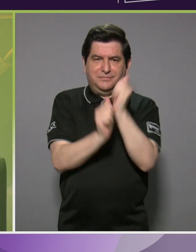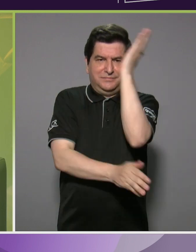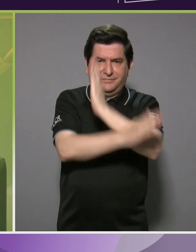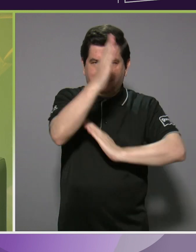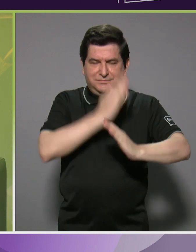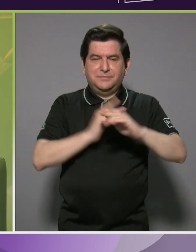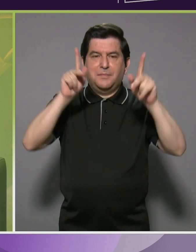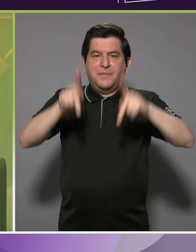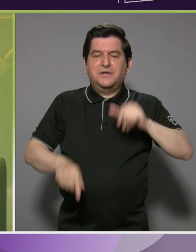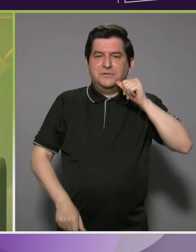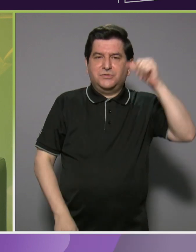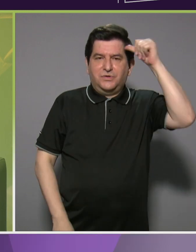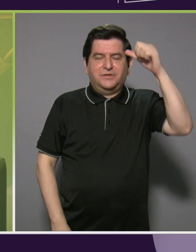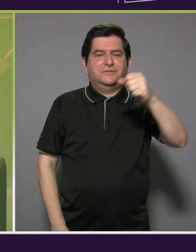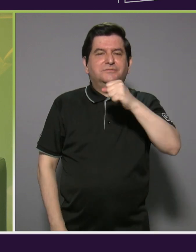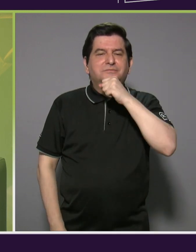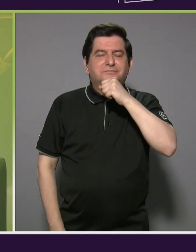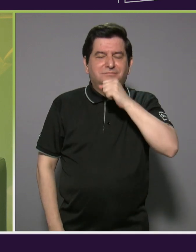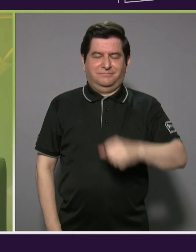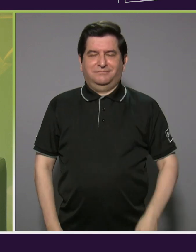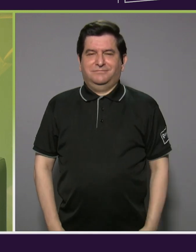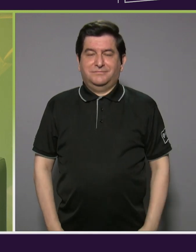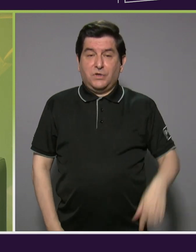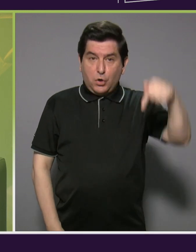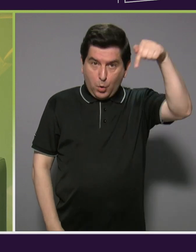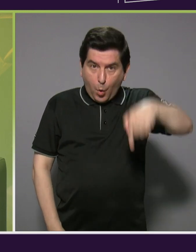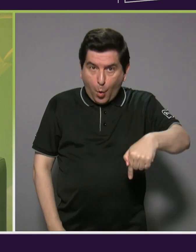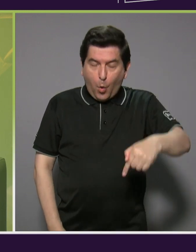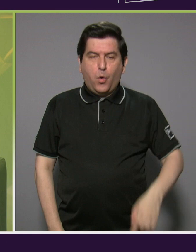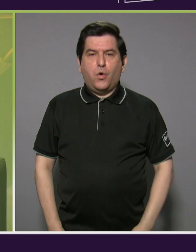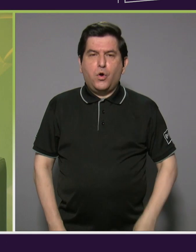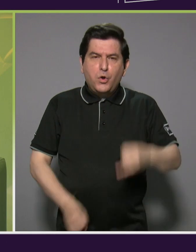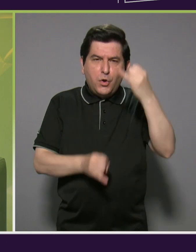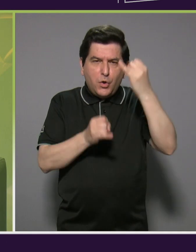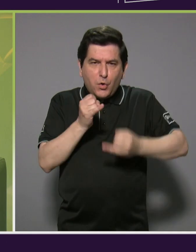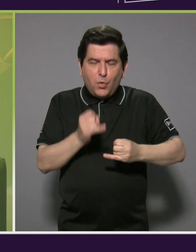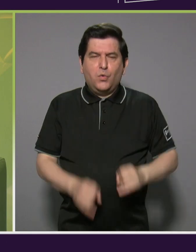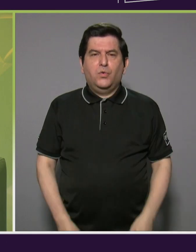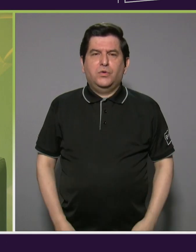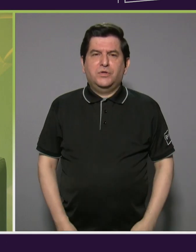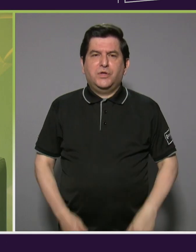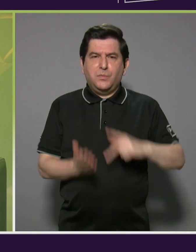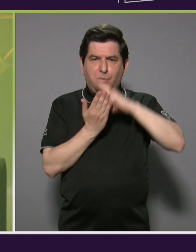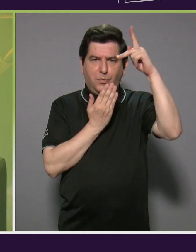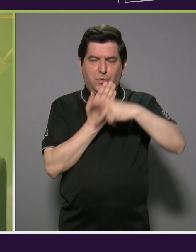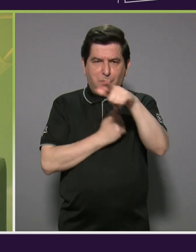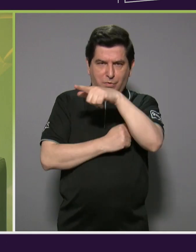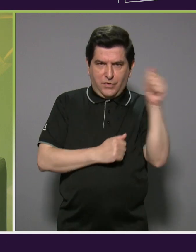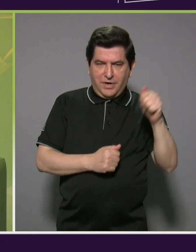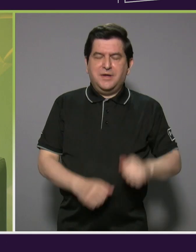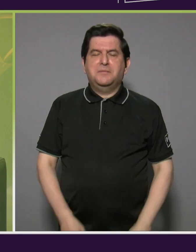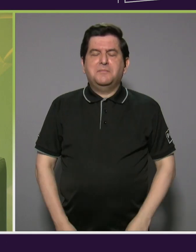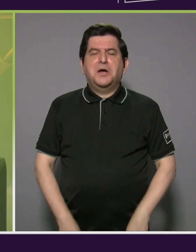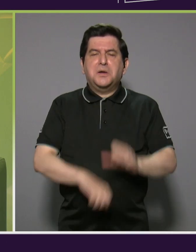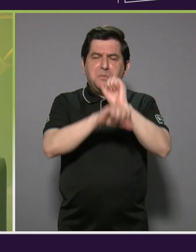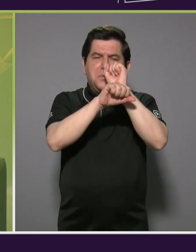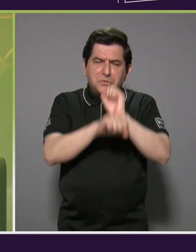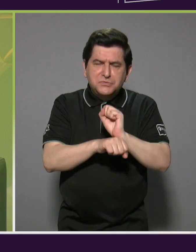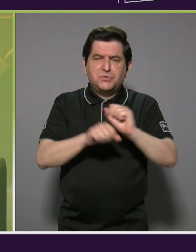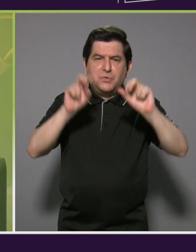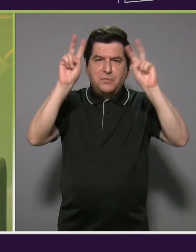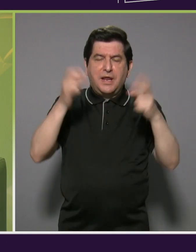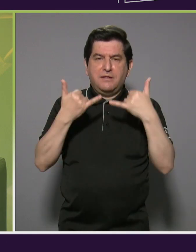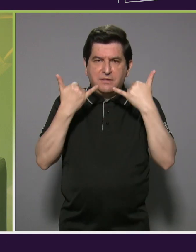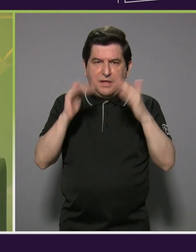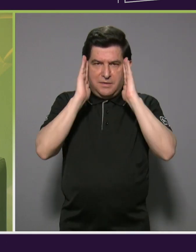discapacidad y personas adultas mayores. Hoy tenemos la última edición del mes y, como de costumbre, abordamos un tema de